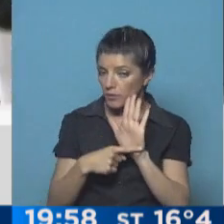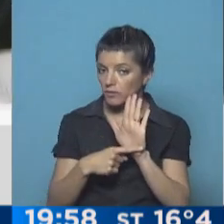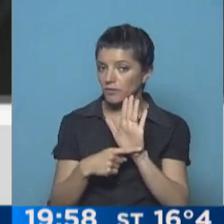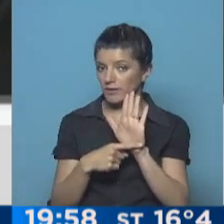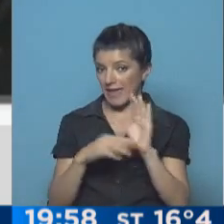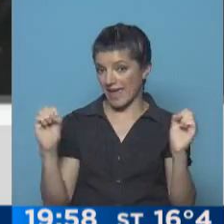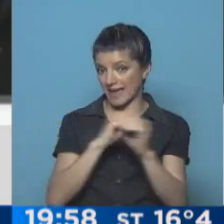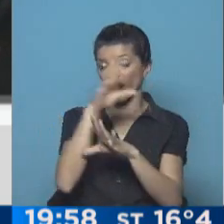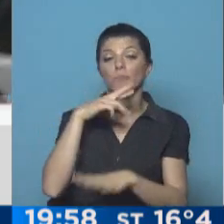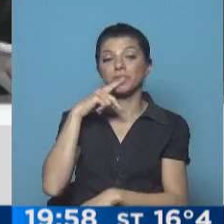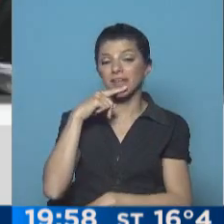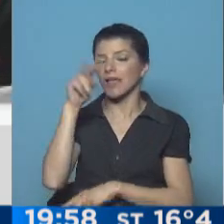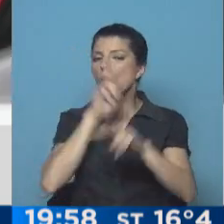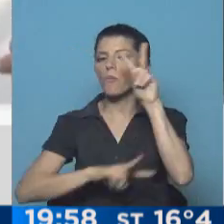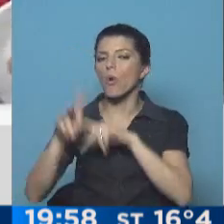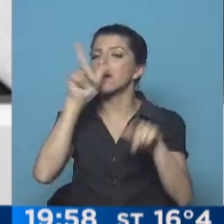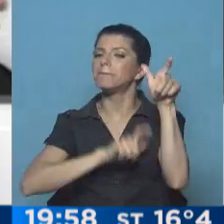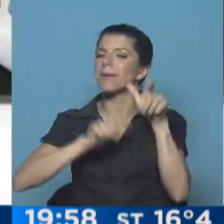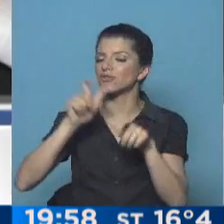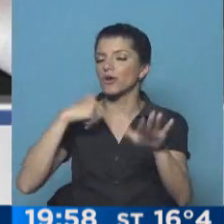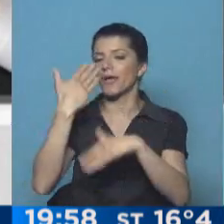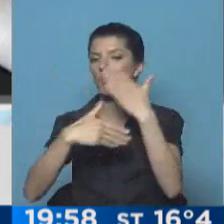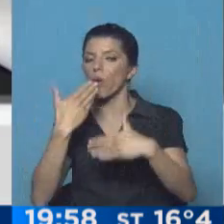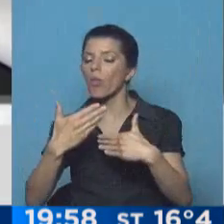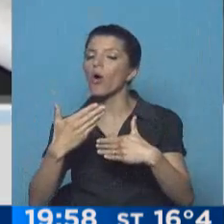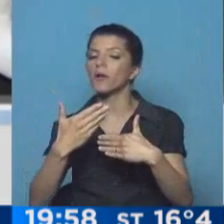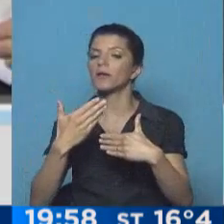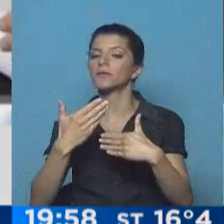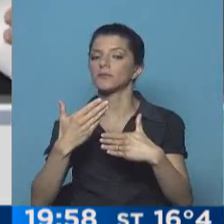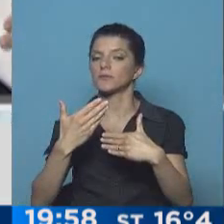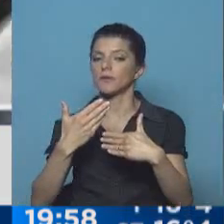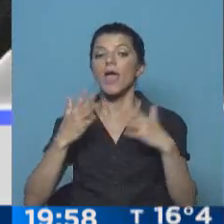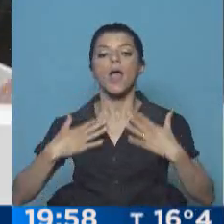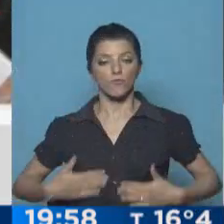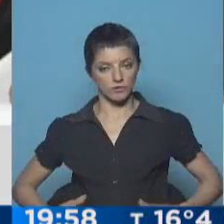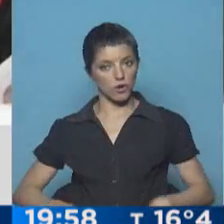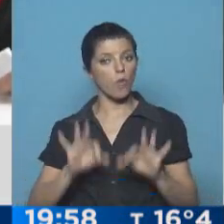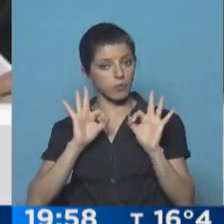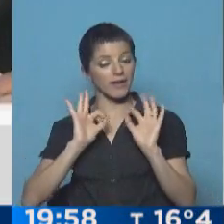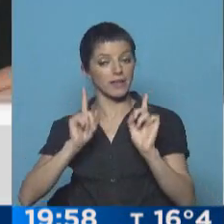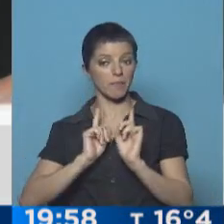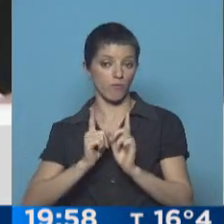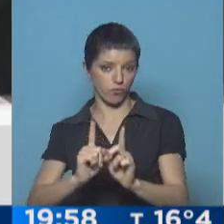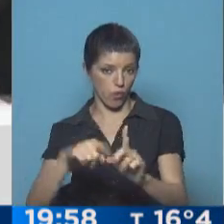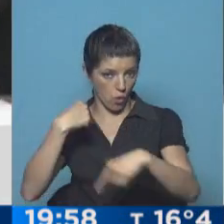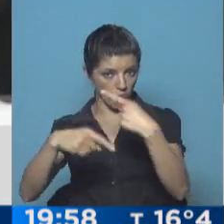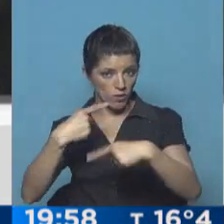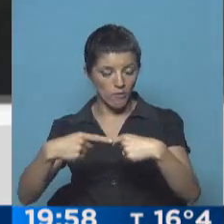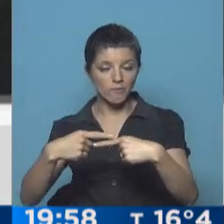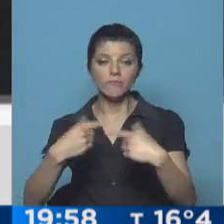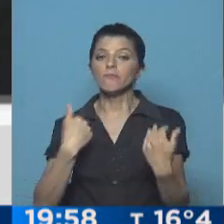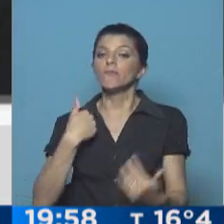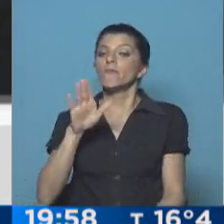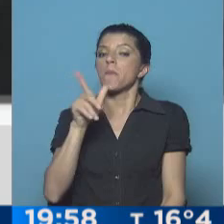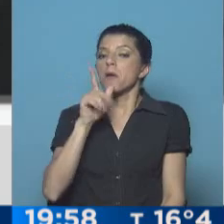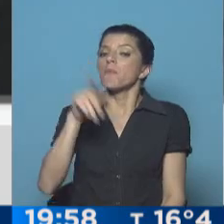del tata martino Busca gente que esté sobre todo en plenitud física y que tenga continuidad me imagino que por eso viene el